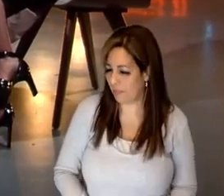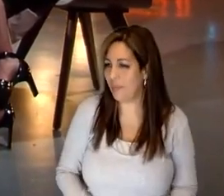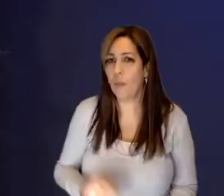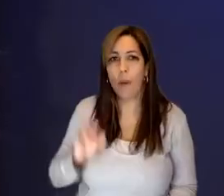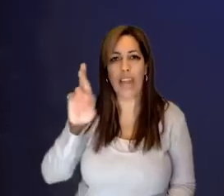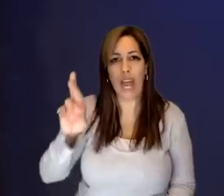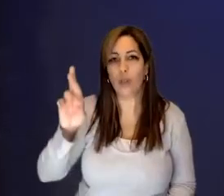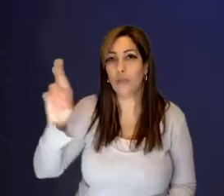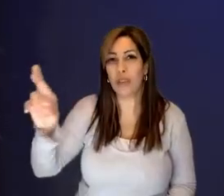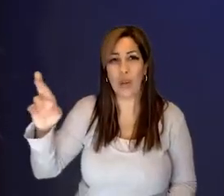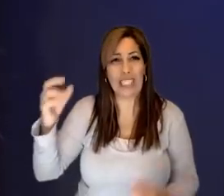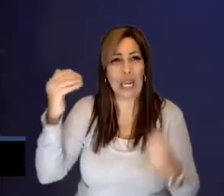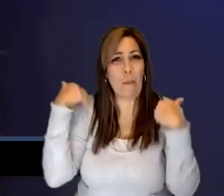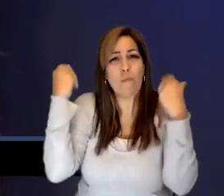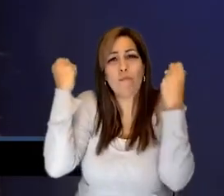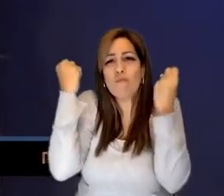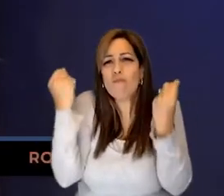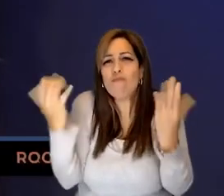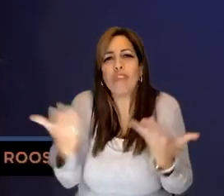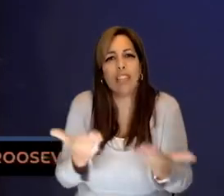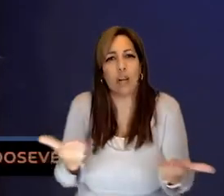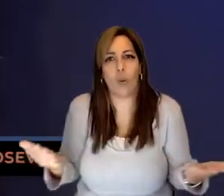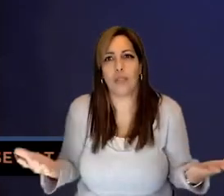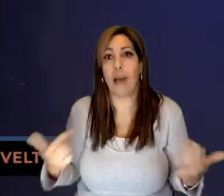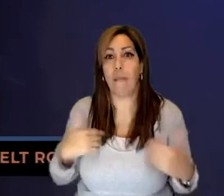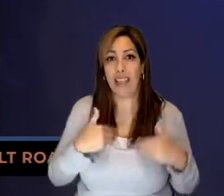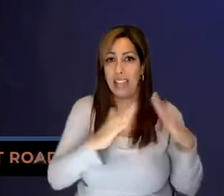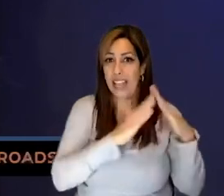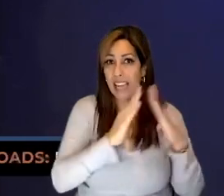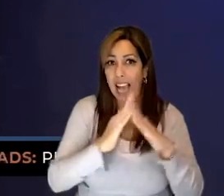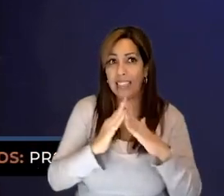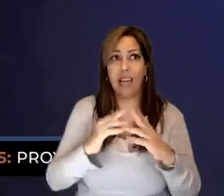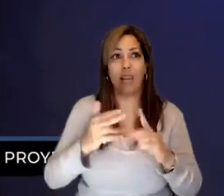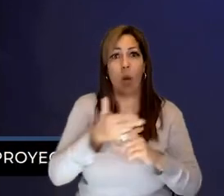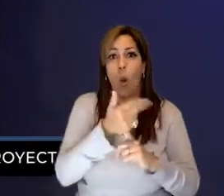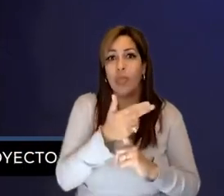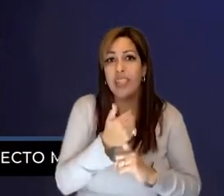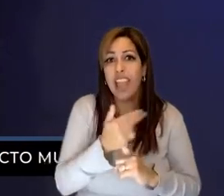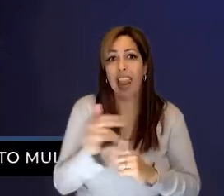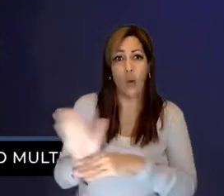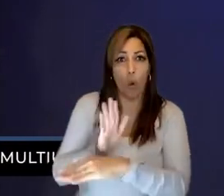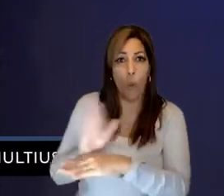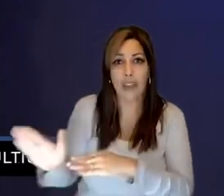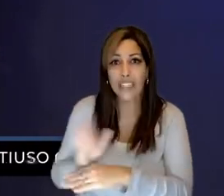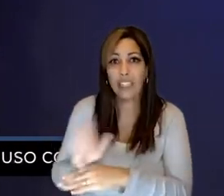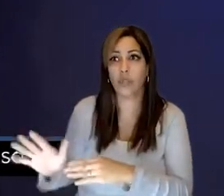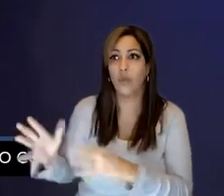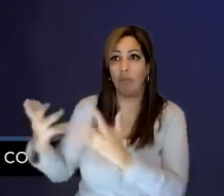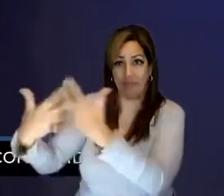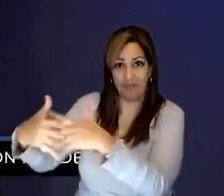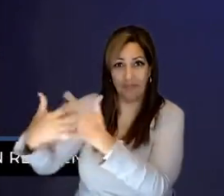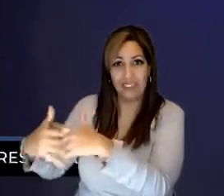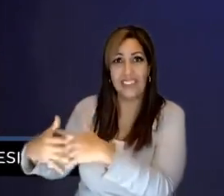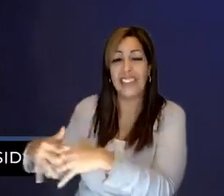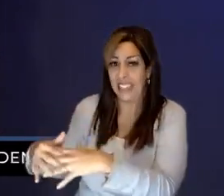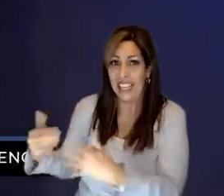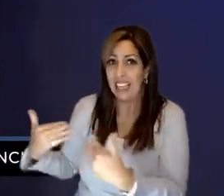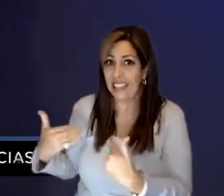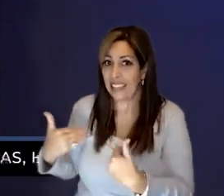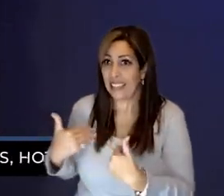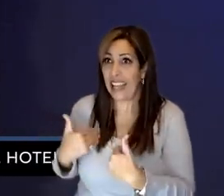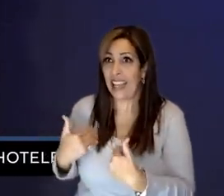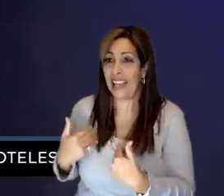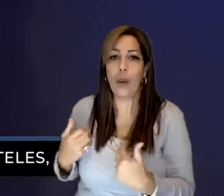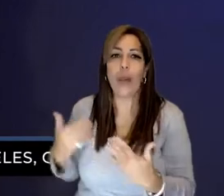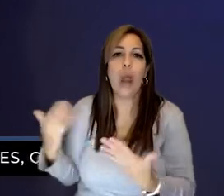lugar. Rubel Rose es un proyecto multiuso, o sea, aquí va a haber de todo, residencias, hoteles, comercios, industrias, y es un